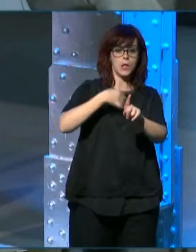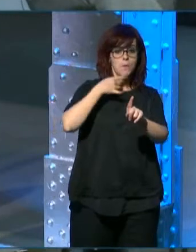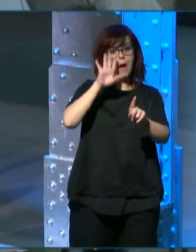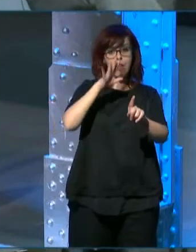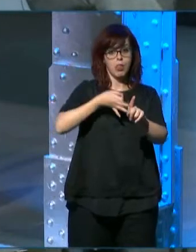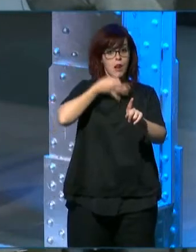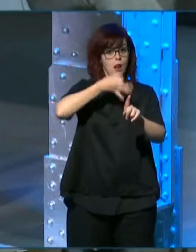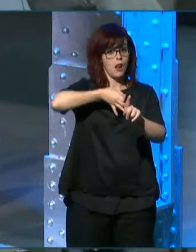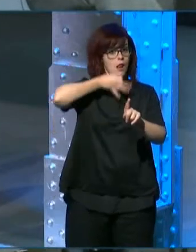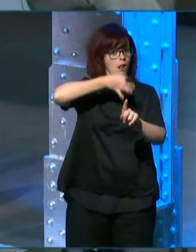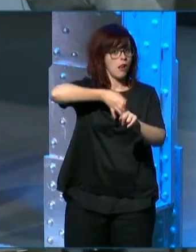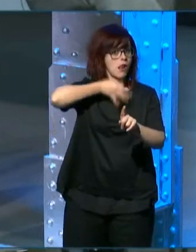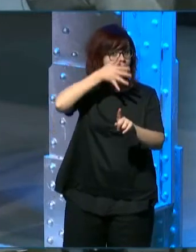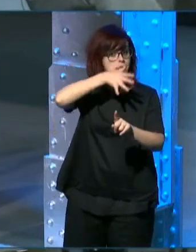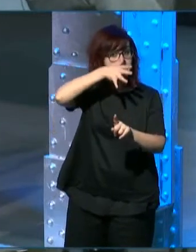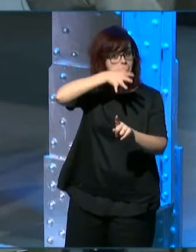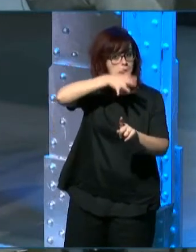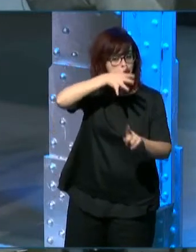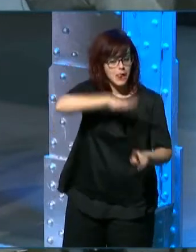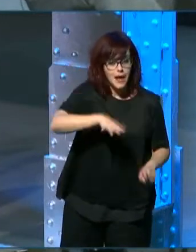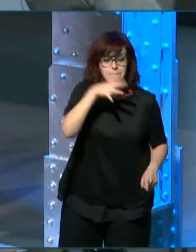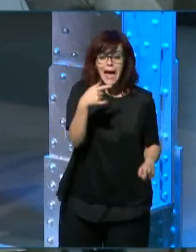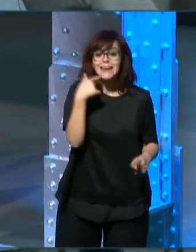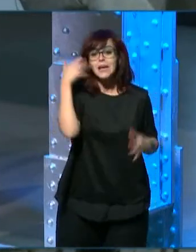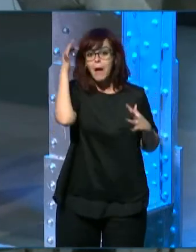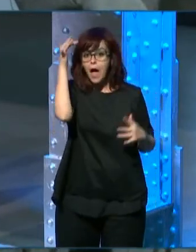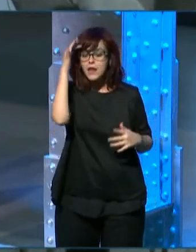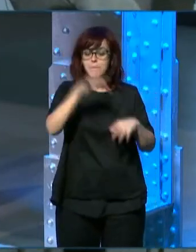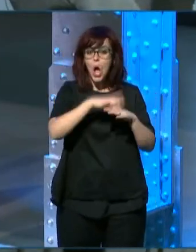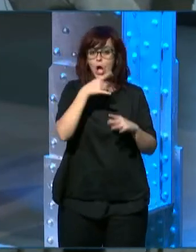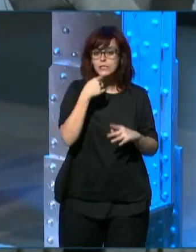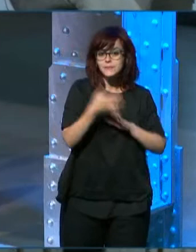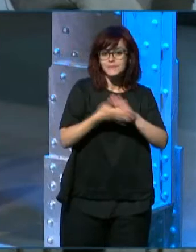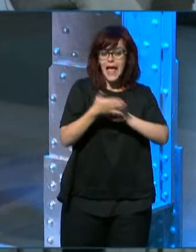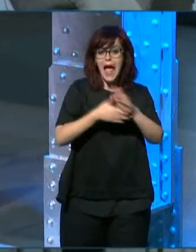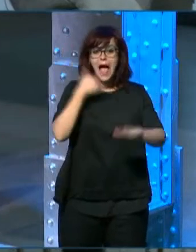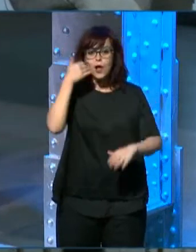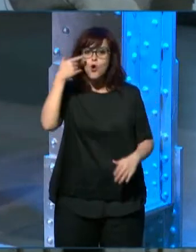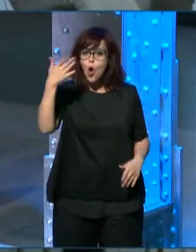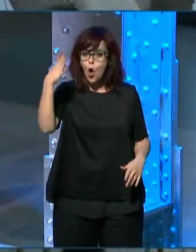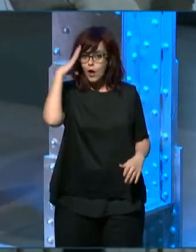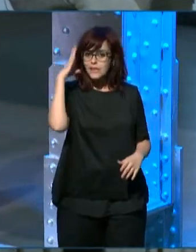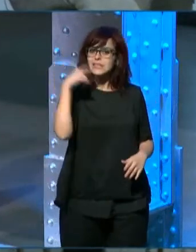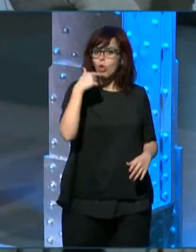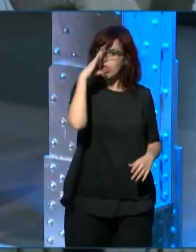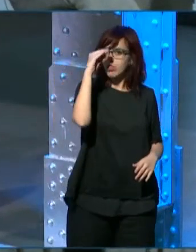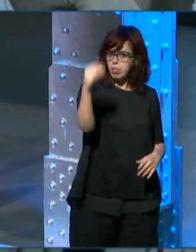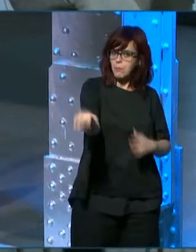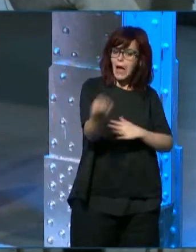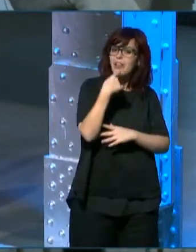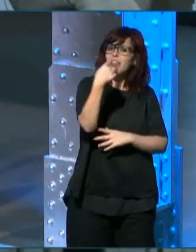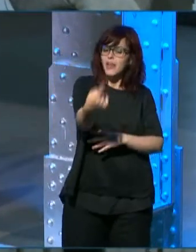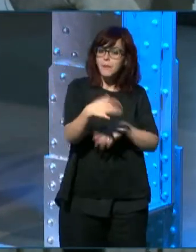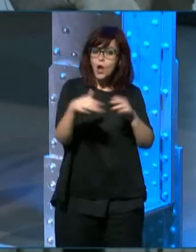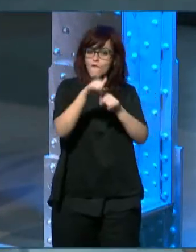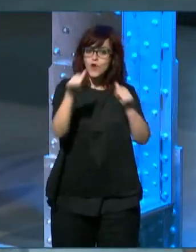dictando por detrás. O sea, para que, hombre, porque yo algo importante, inteligente dije, pero claro, lo hice en este formato